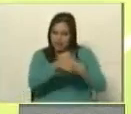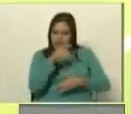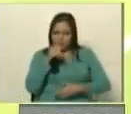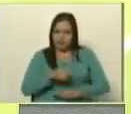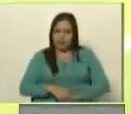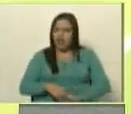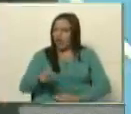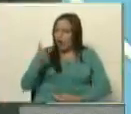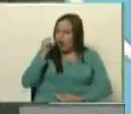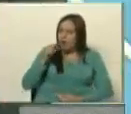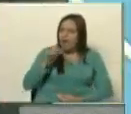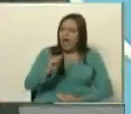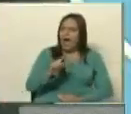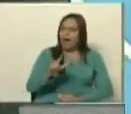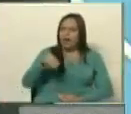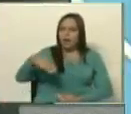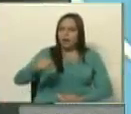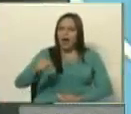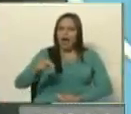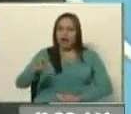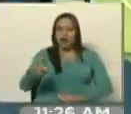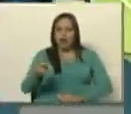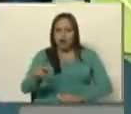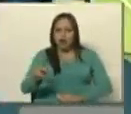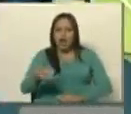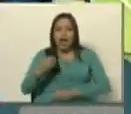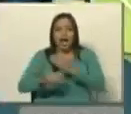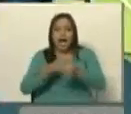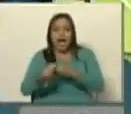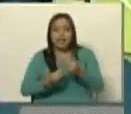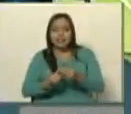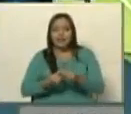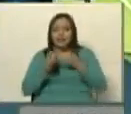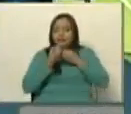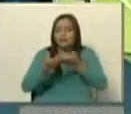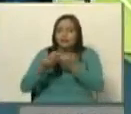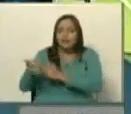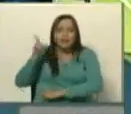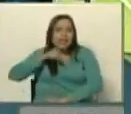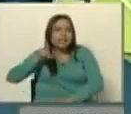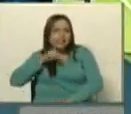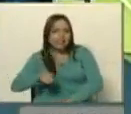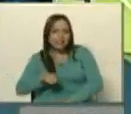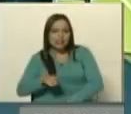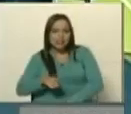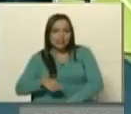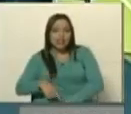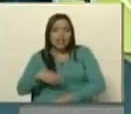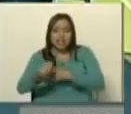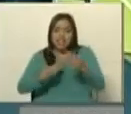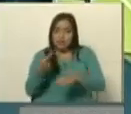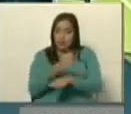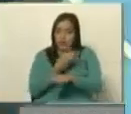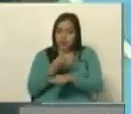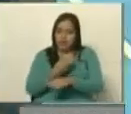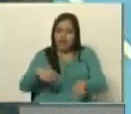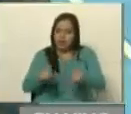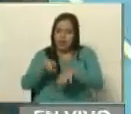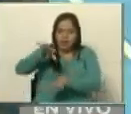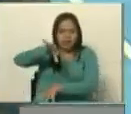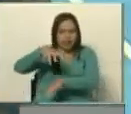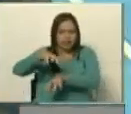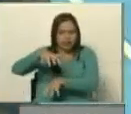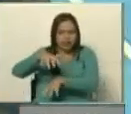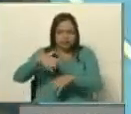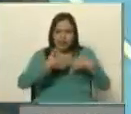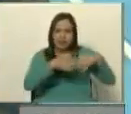Almagro pertenece a una fábrica de mentiras, que es Washington. Él es títere de una fábrica de mentiras, que son